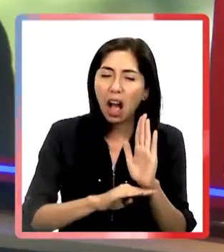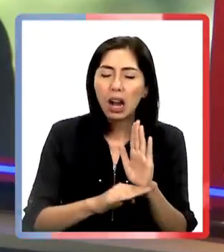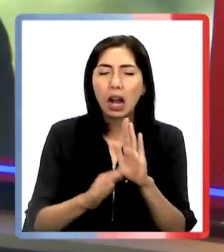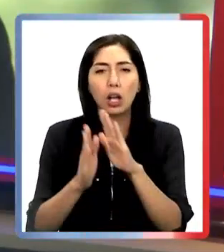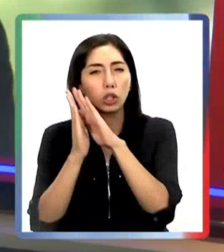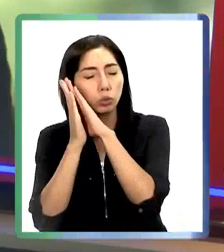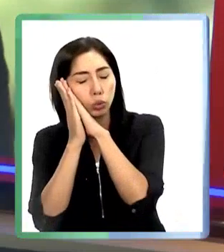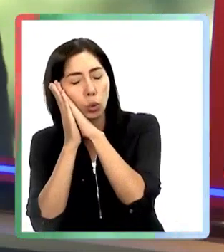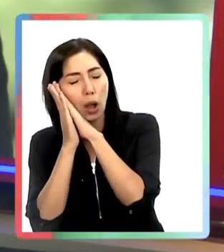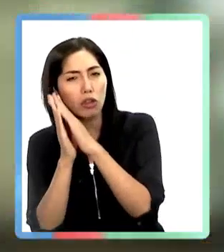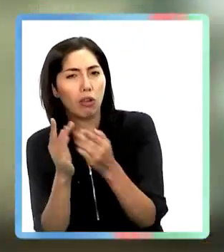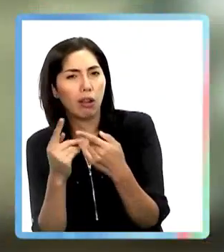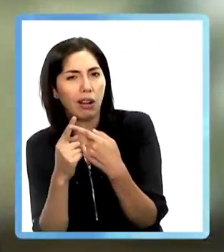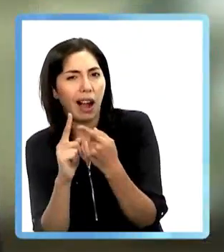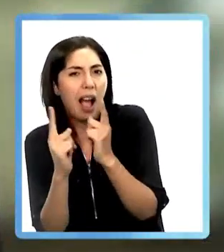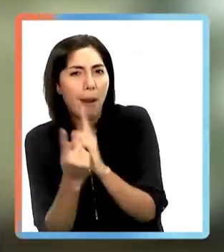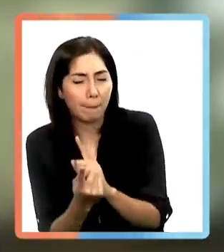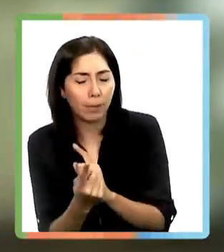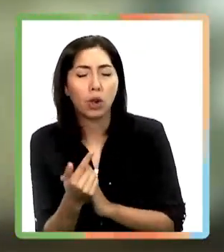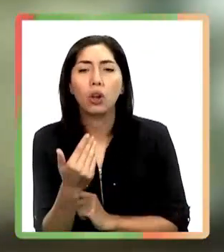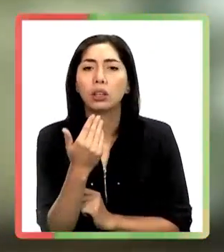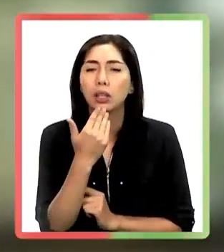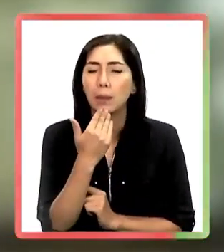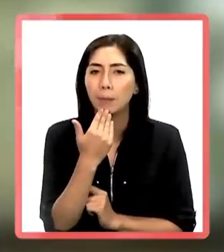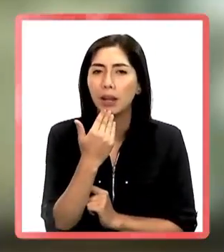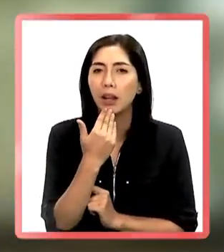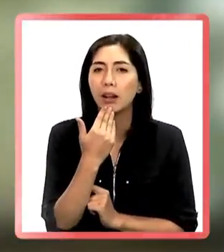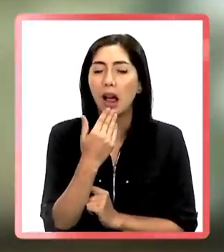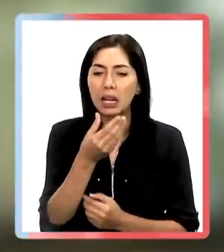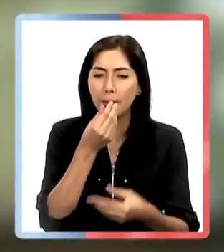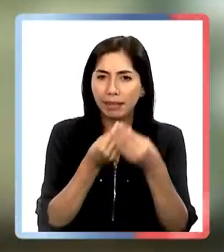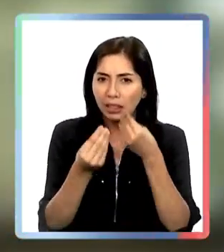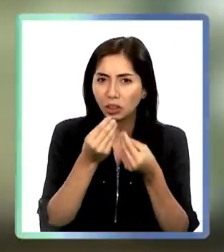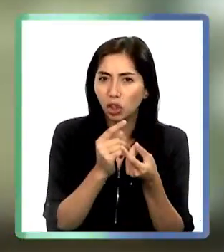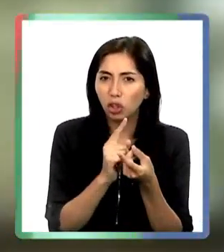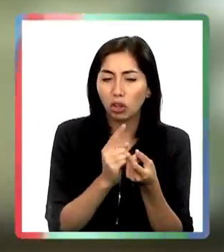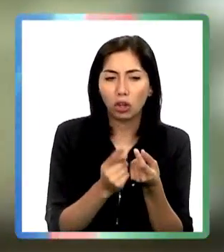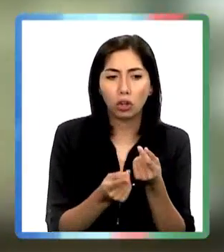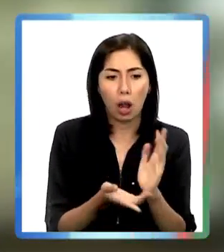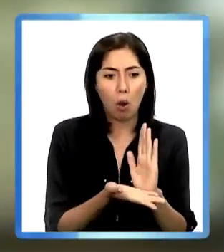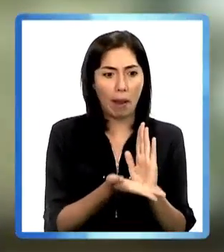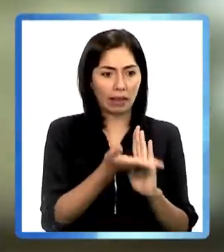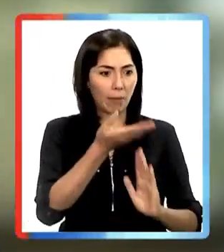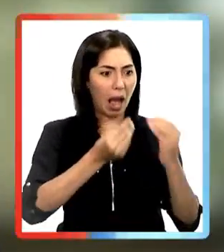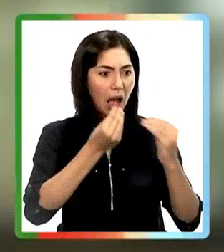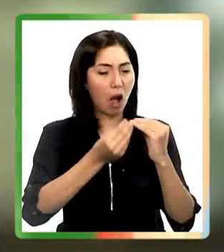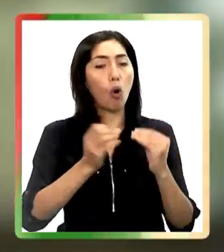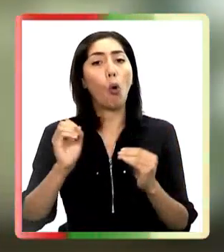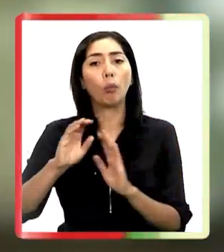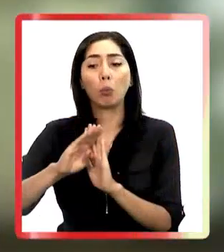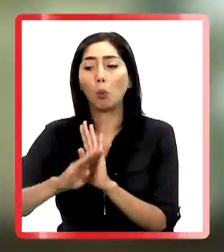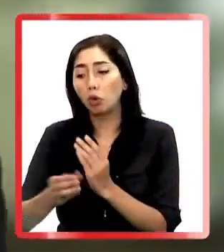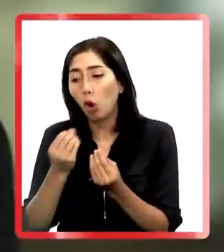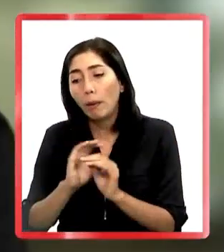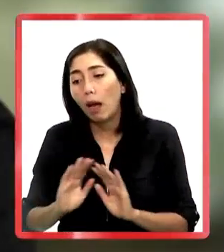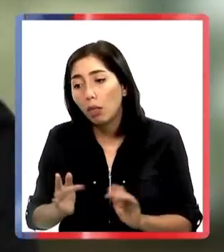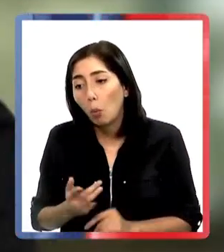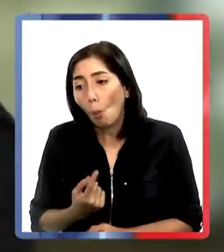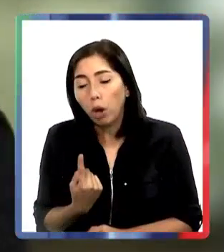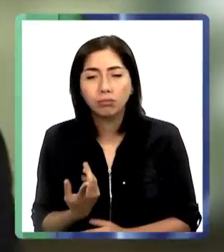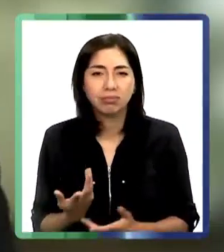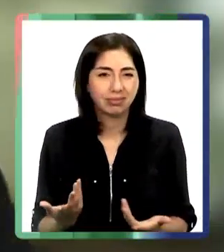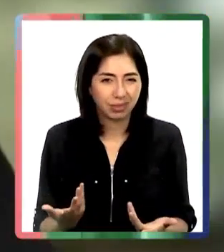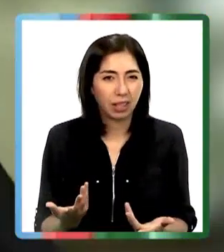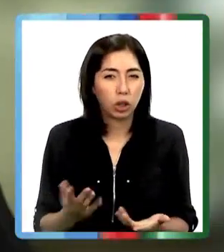cambios en el rendimiento escolar, cambios en el patrón de sueño, cambios en el patrón de del alimento, que aumente mucho el apetito, que disminuya